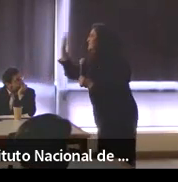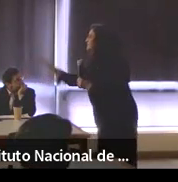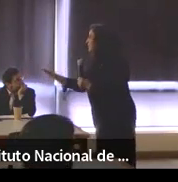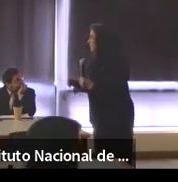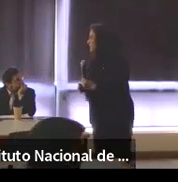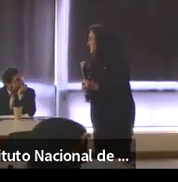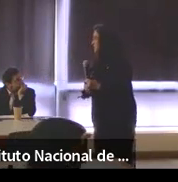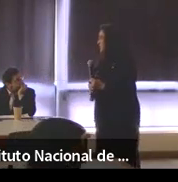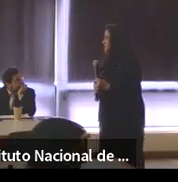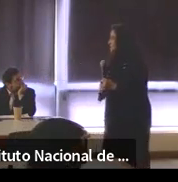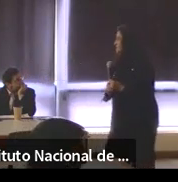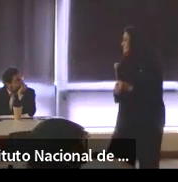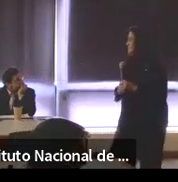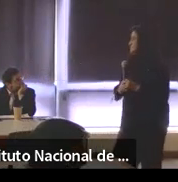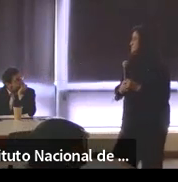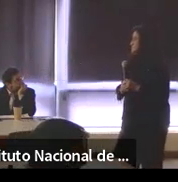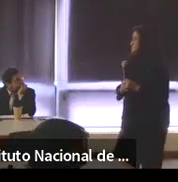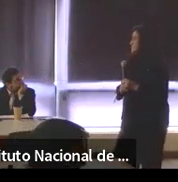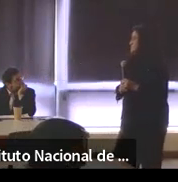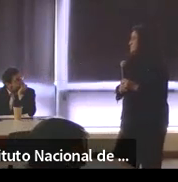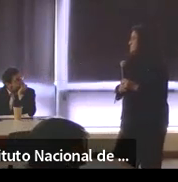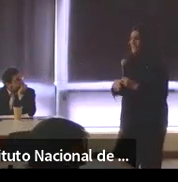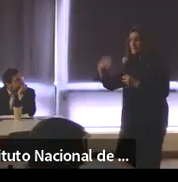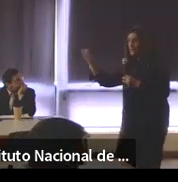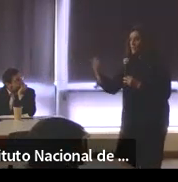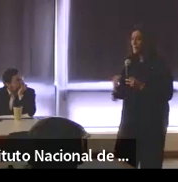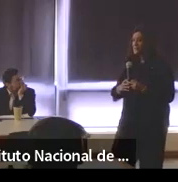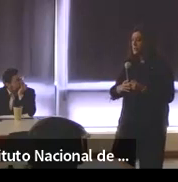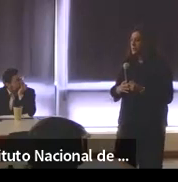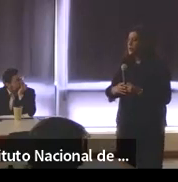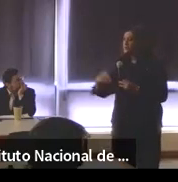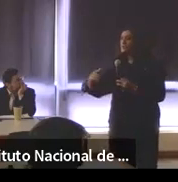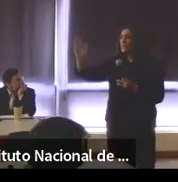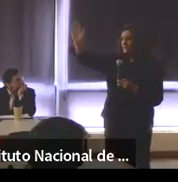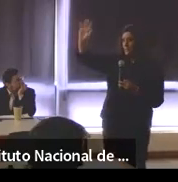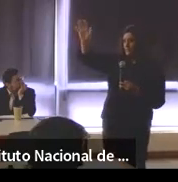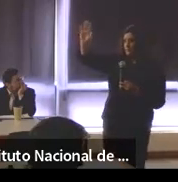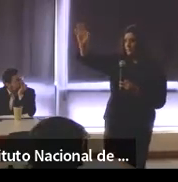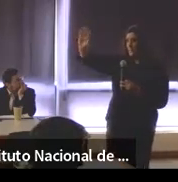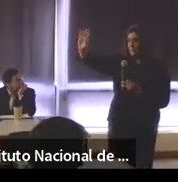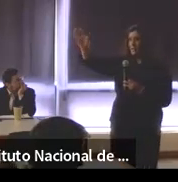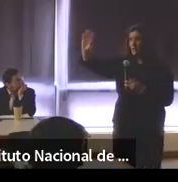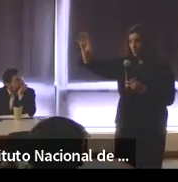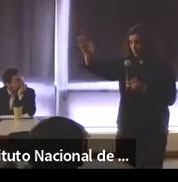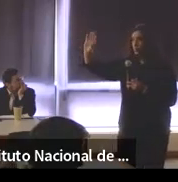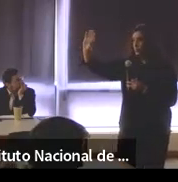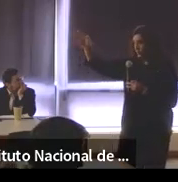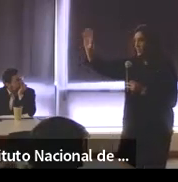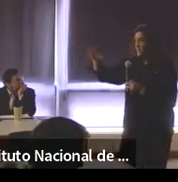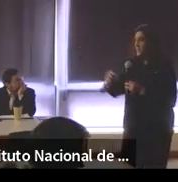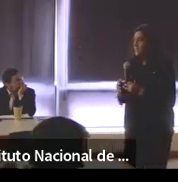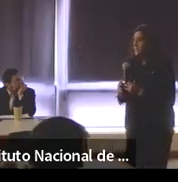por respeto a la persona Y quizá no le pareció suficiente hacerle